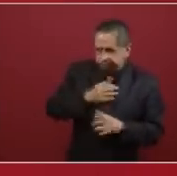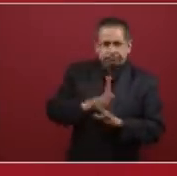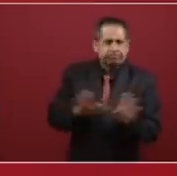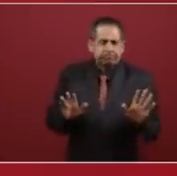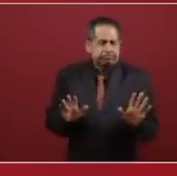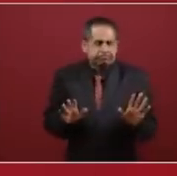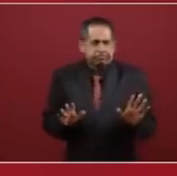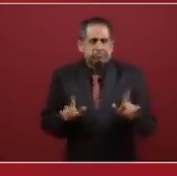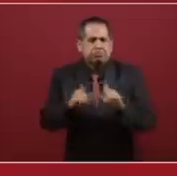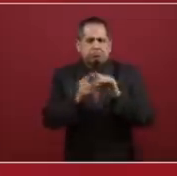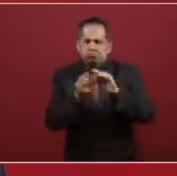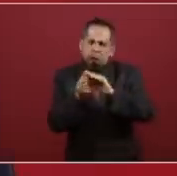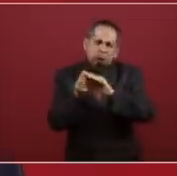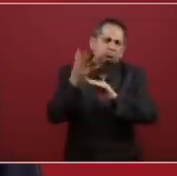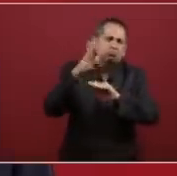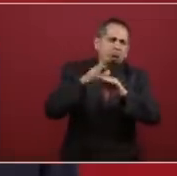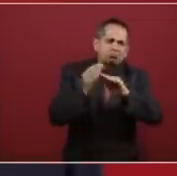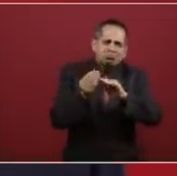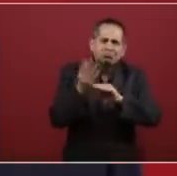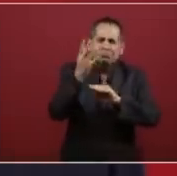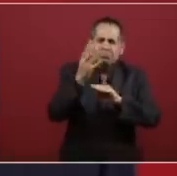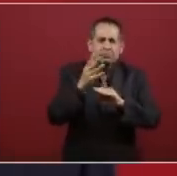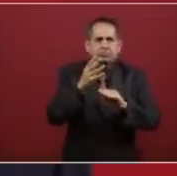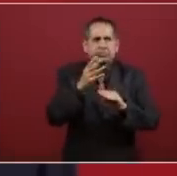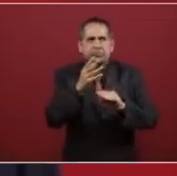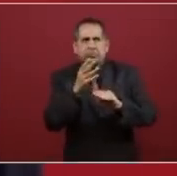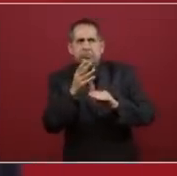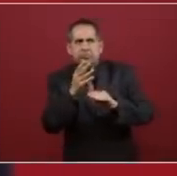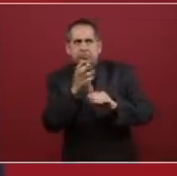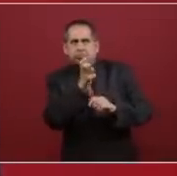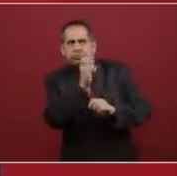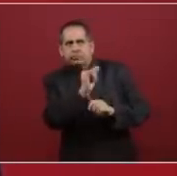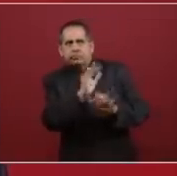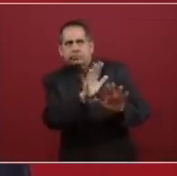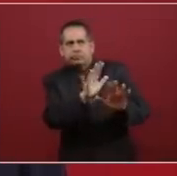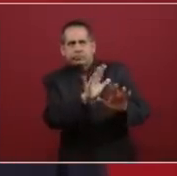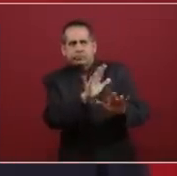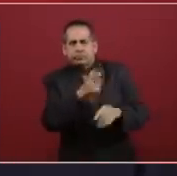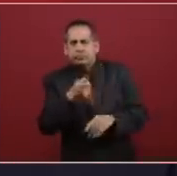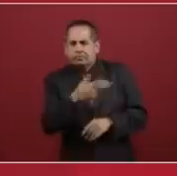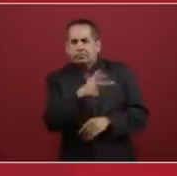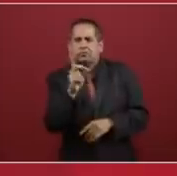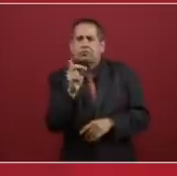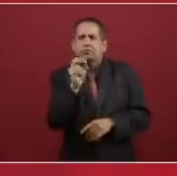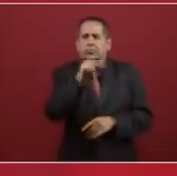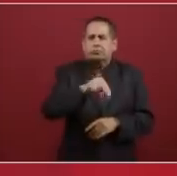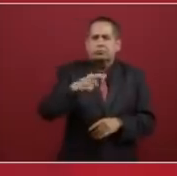una actividad permanente de Don Goyo,